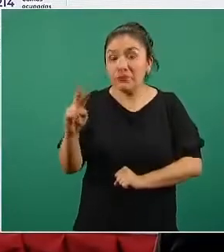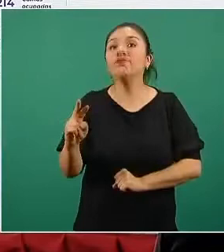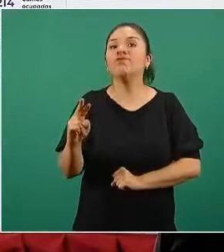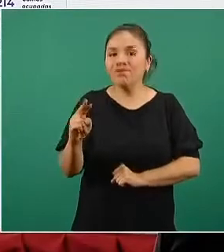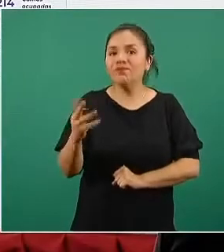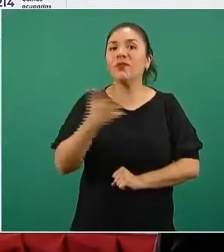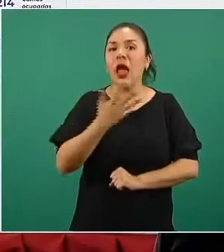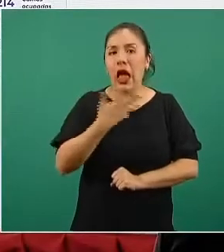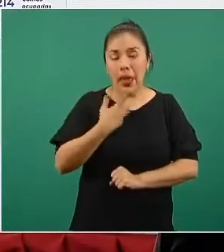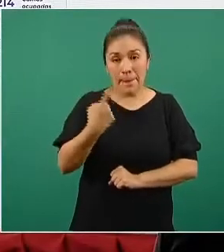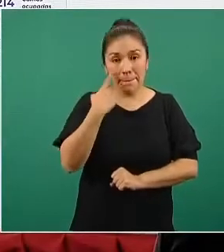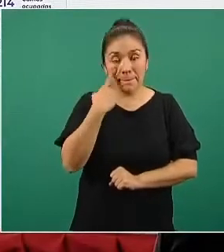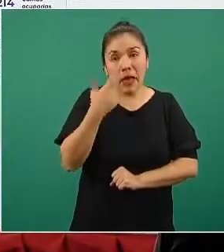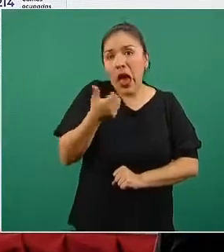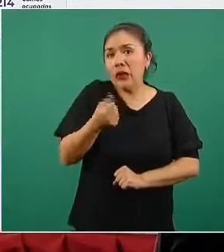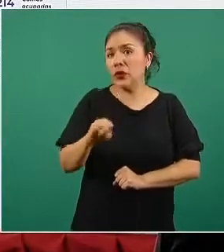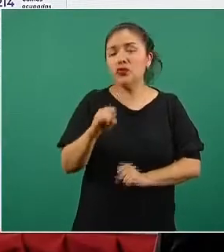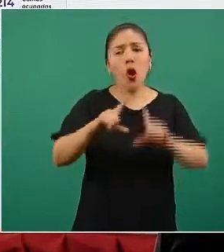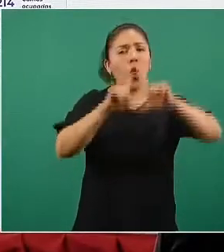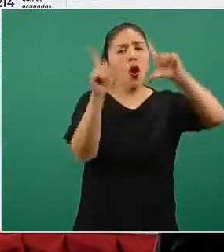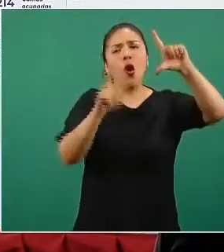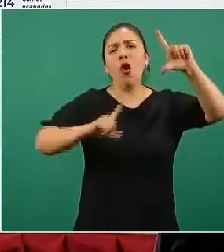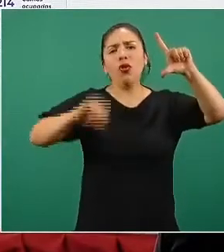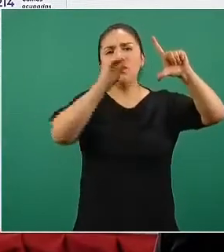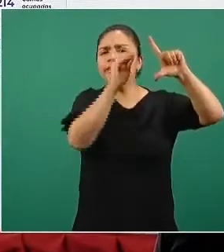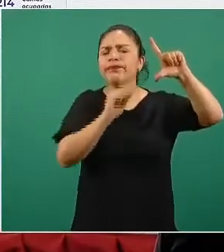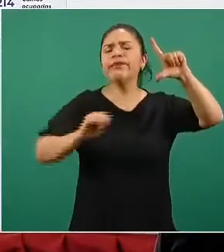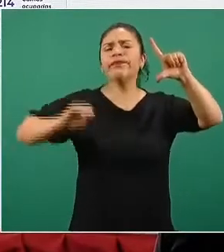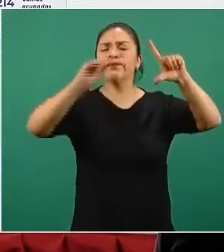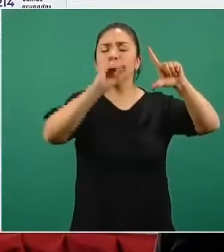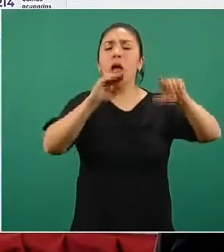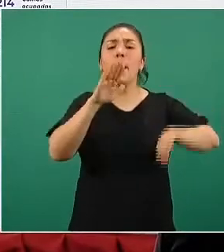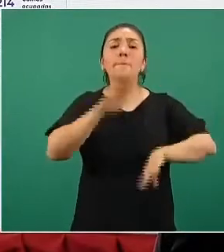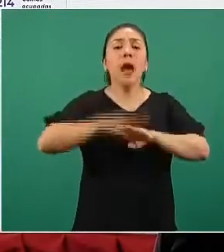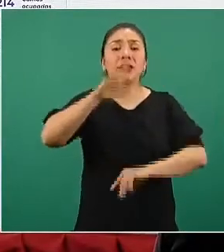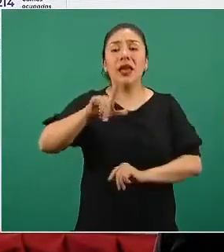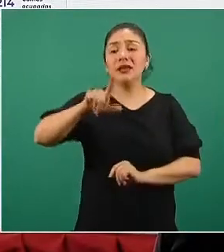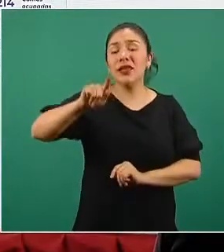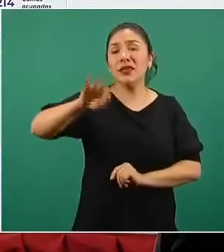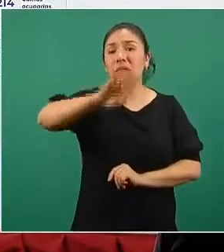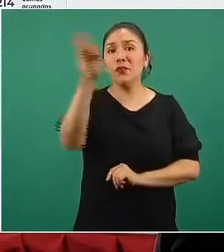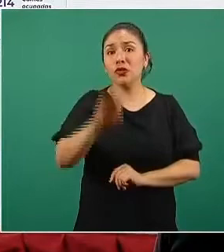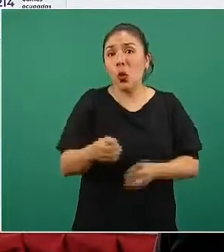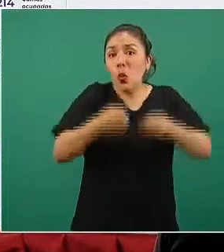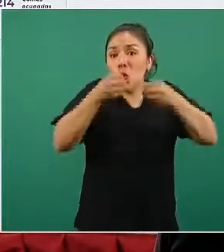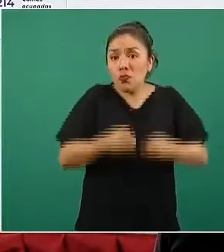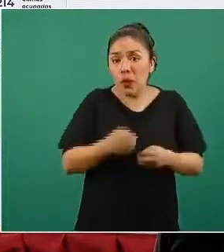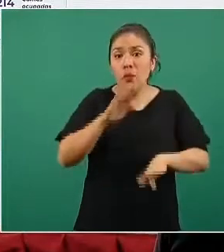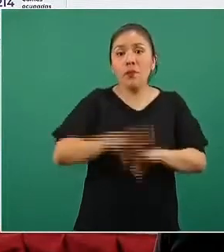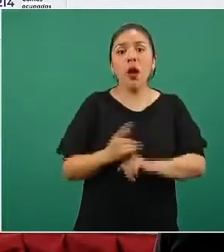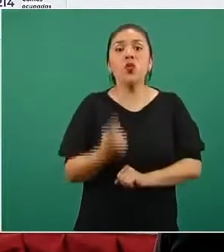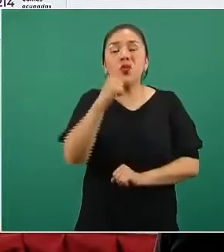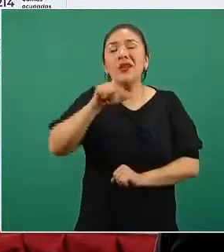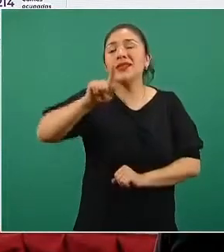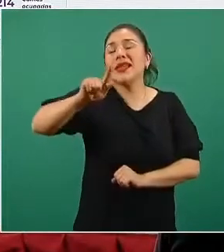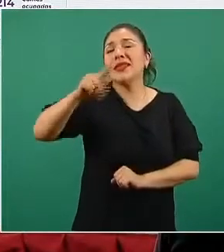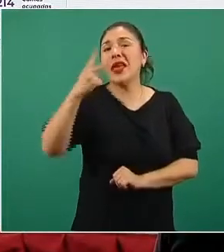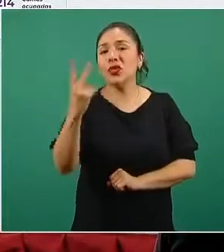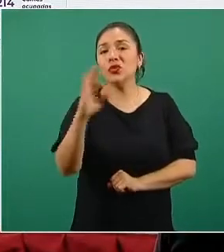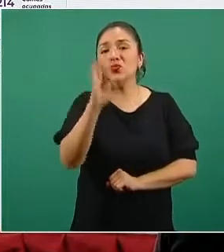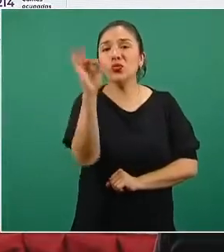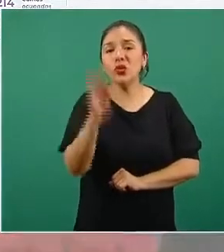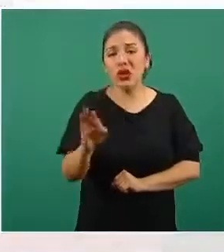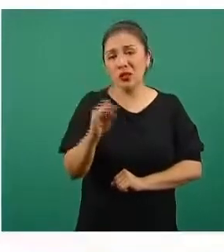se distribuye en todo nuestro país, con más del 70%, particularmente el